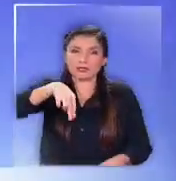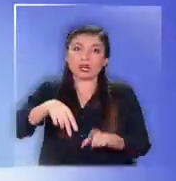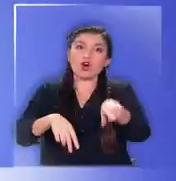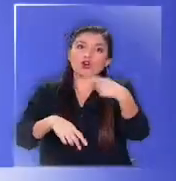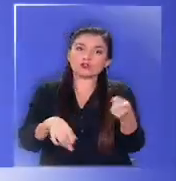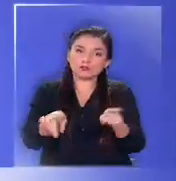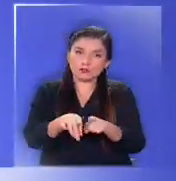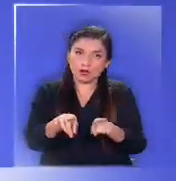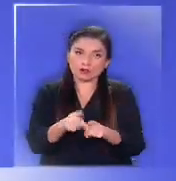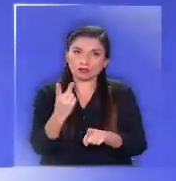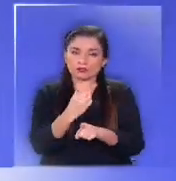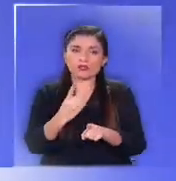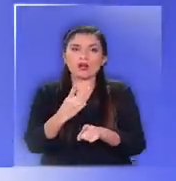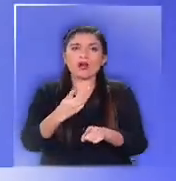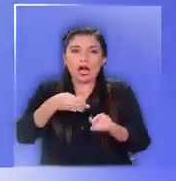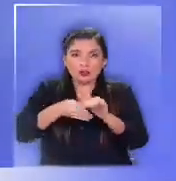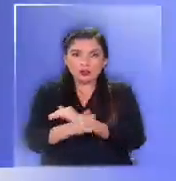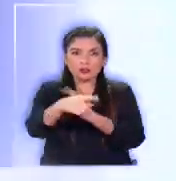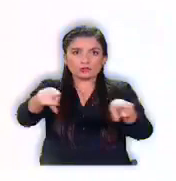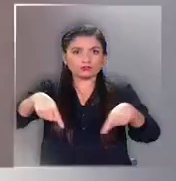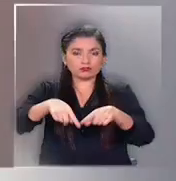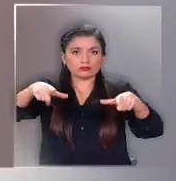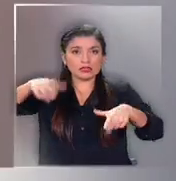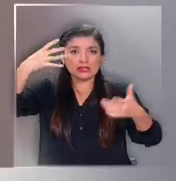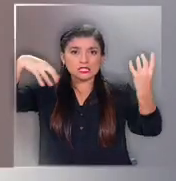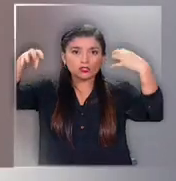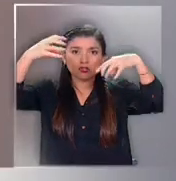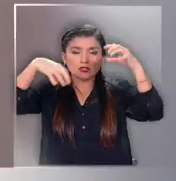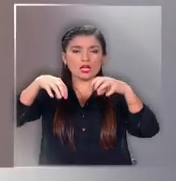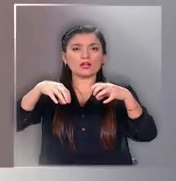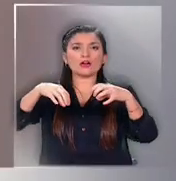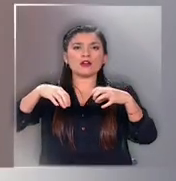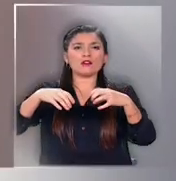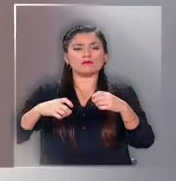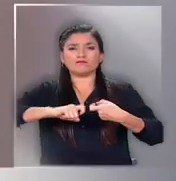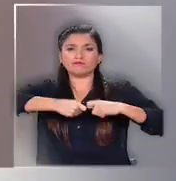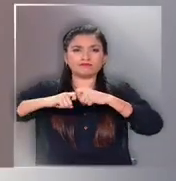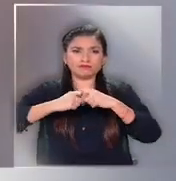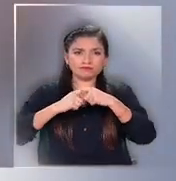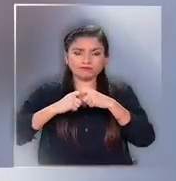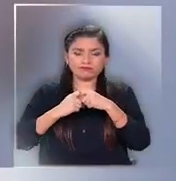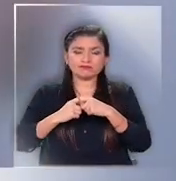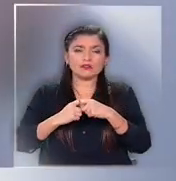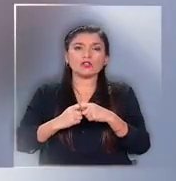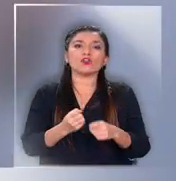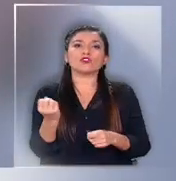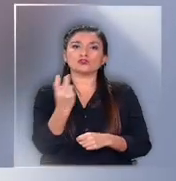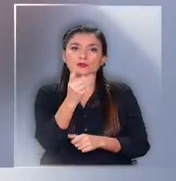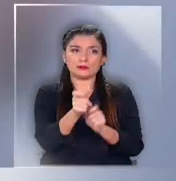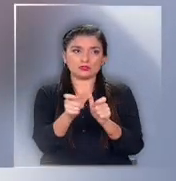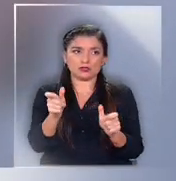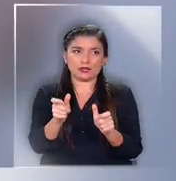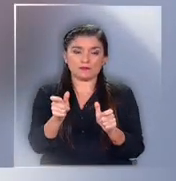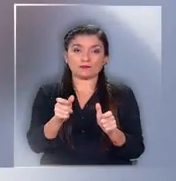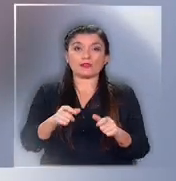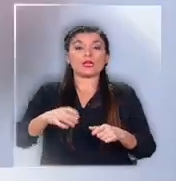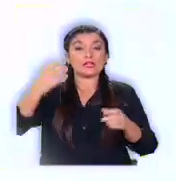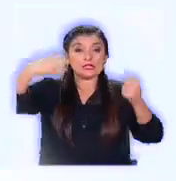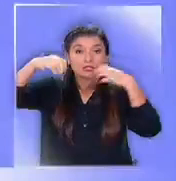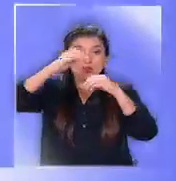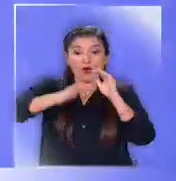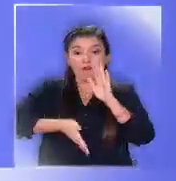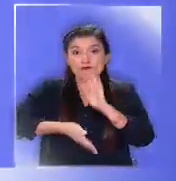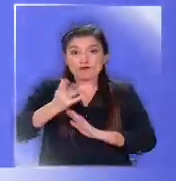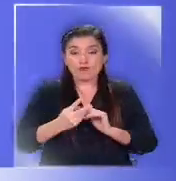día tuvieron una discusión al interior del local nocturno con Enrique Moyano Zamora y Diego Vinimelis Bustos. Al salir la pelea